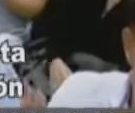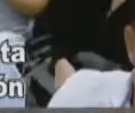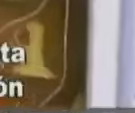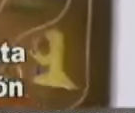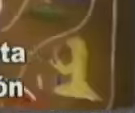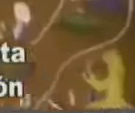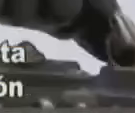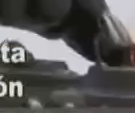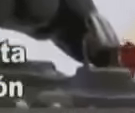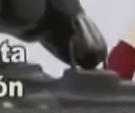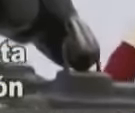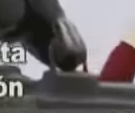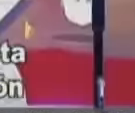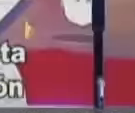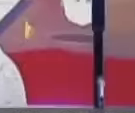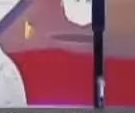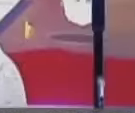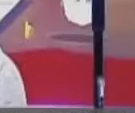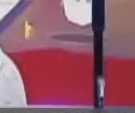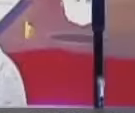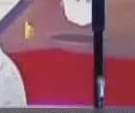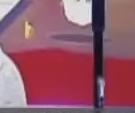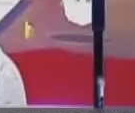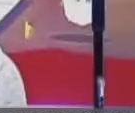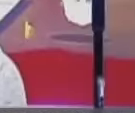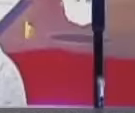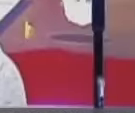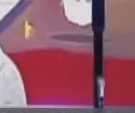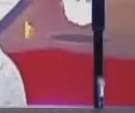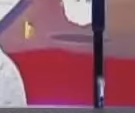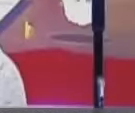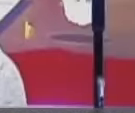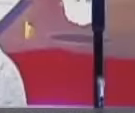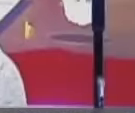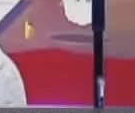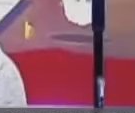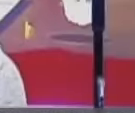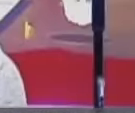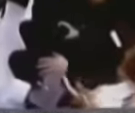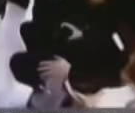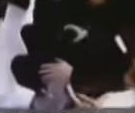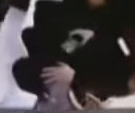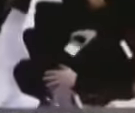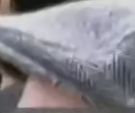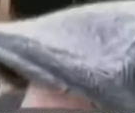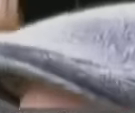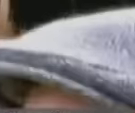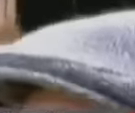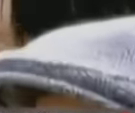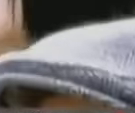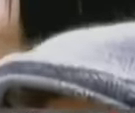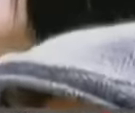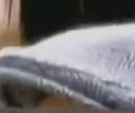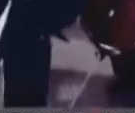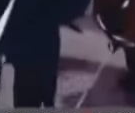la 66 edición del Salón Arturo Michelena. Y no se lo pierda. Muchas